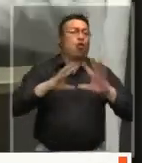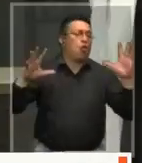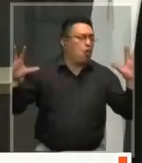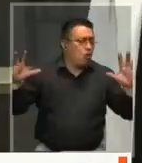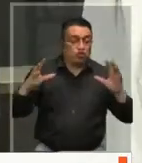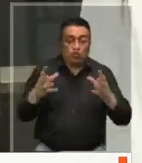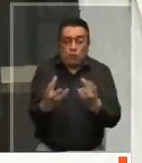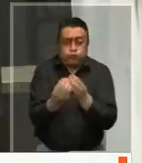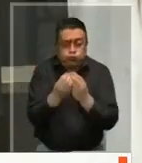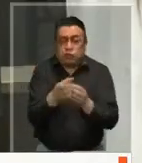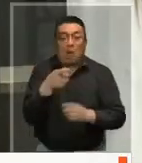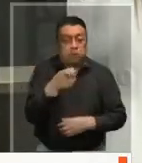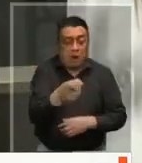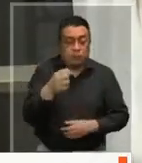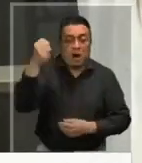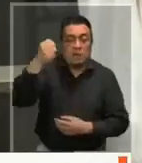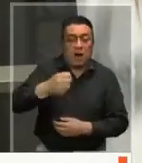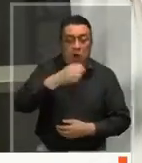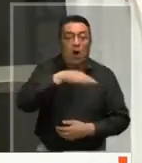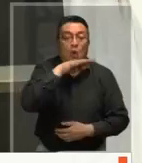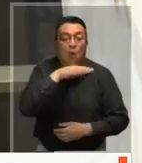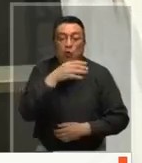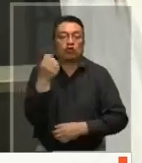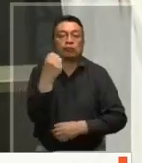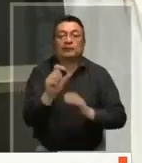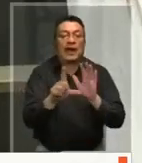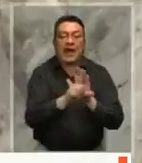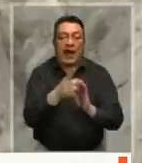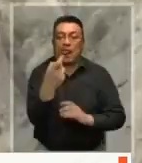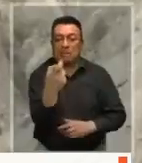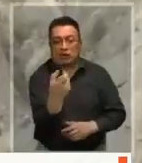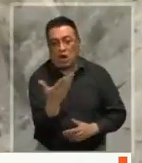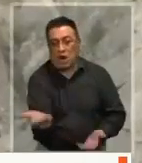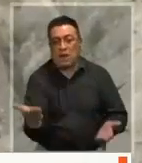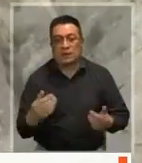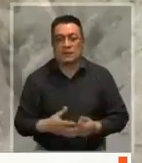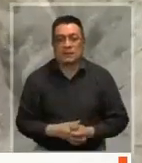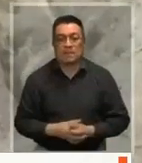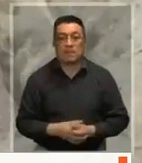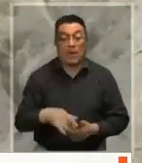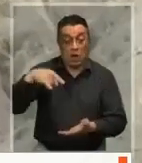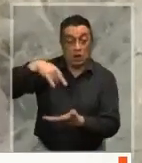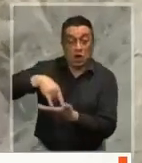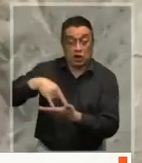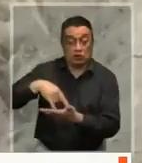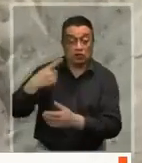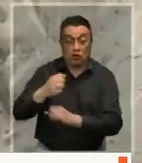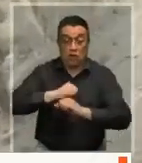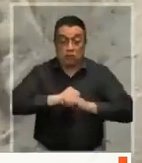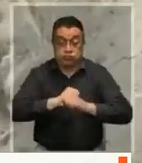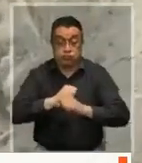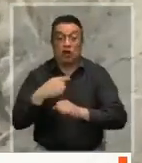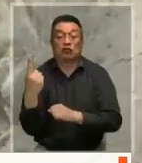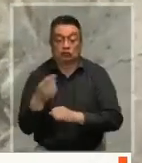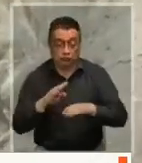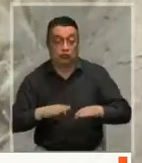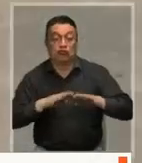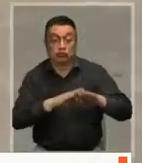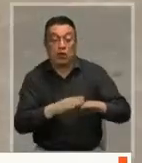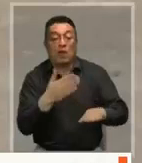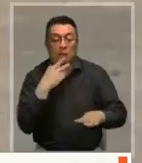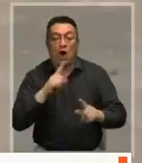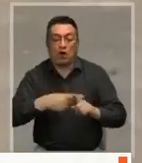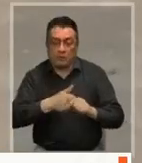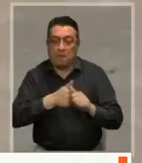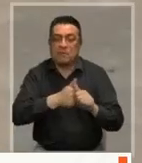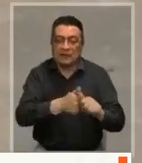de homicidios y de uso ilegal de armas de fuego. Desde el Congreso, la oposición y sectores del oficialismo salieron nuevamente a presionar